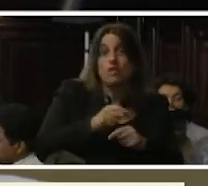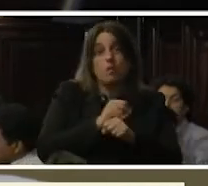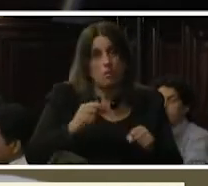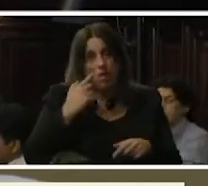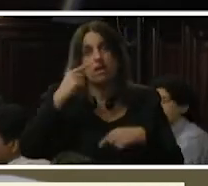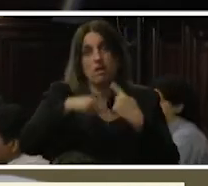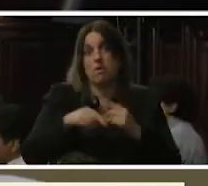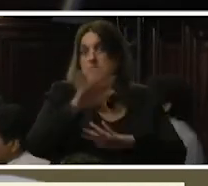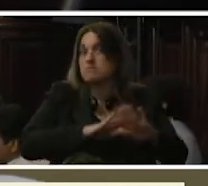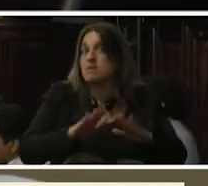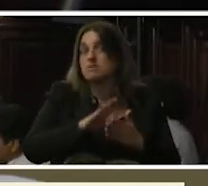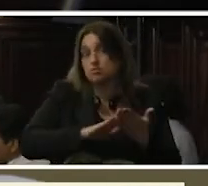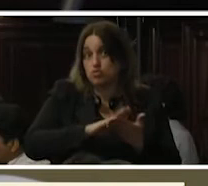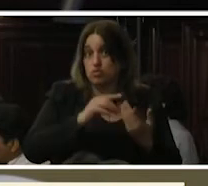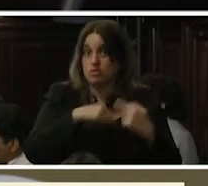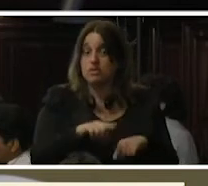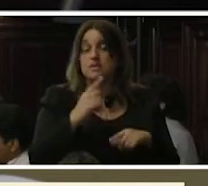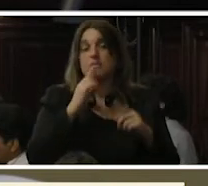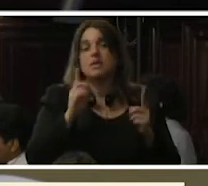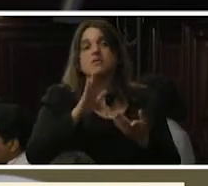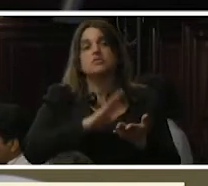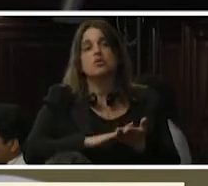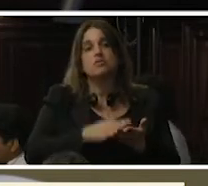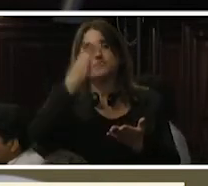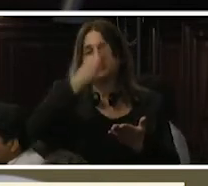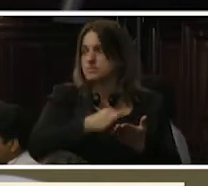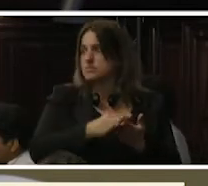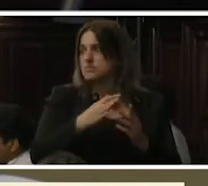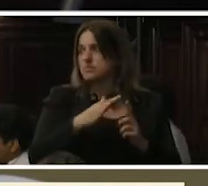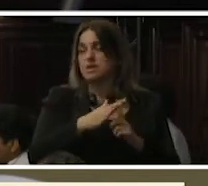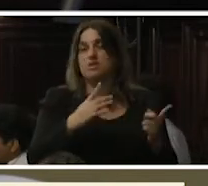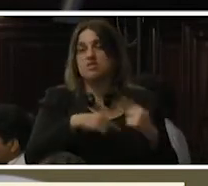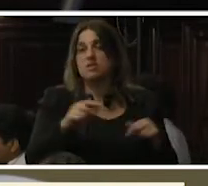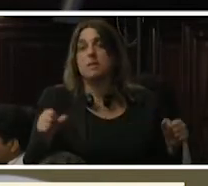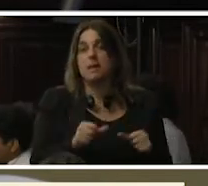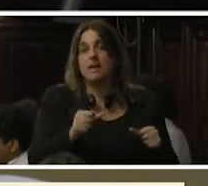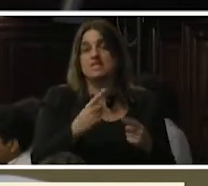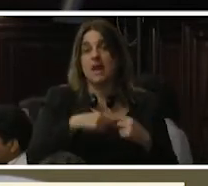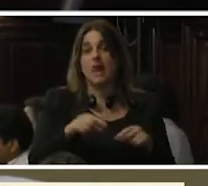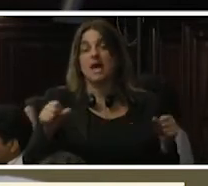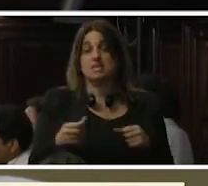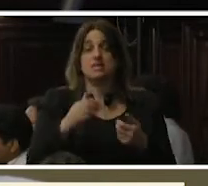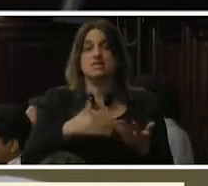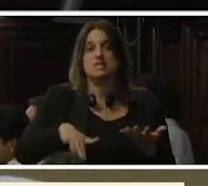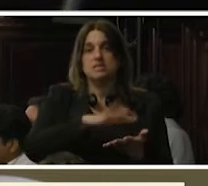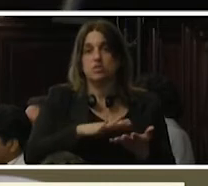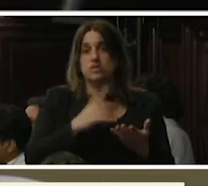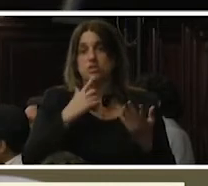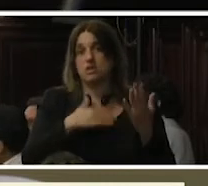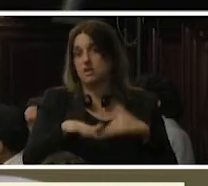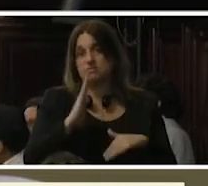Prohibir las actividades extractivas en los territorios de los pueblos aislados, los que deben permanecer bajo condición de